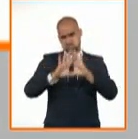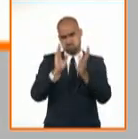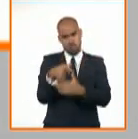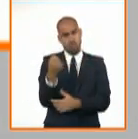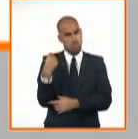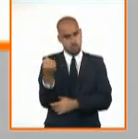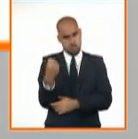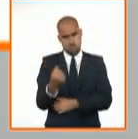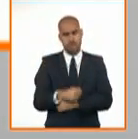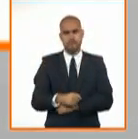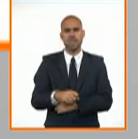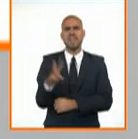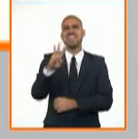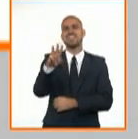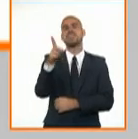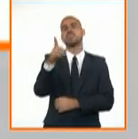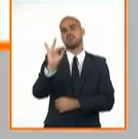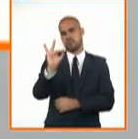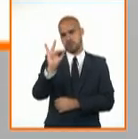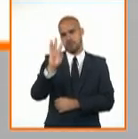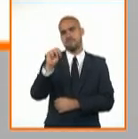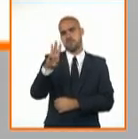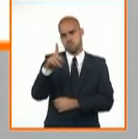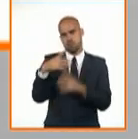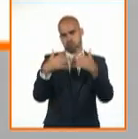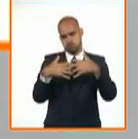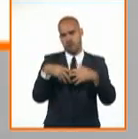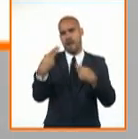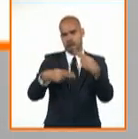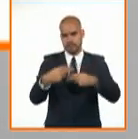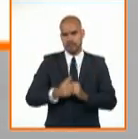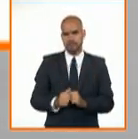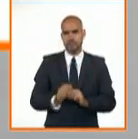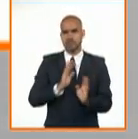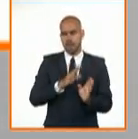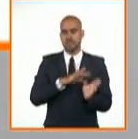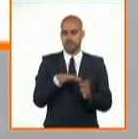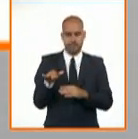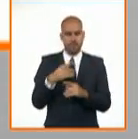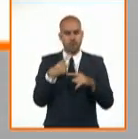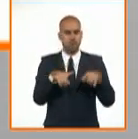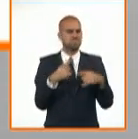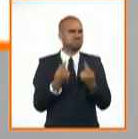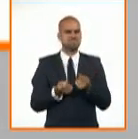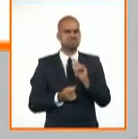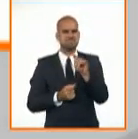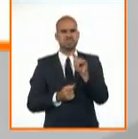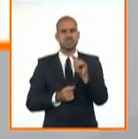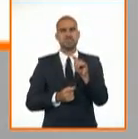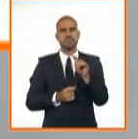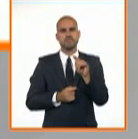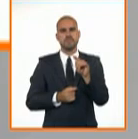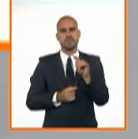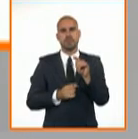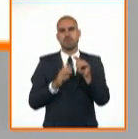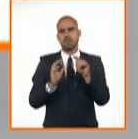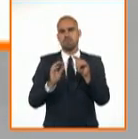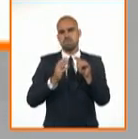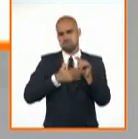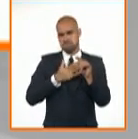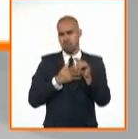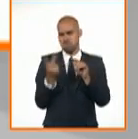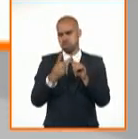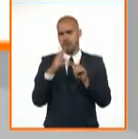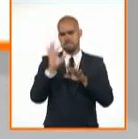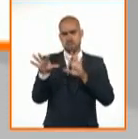que tiene 317 de agua después tenemos el bloque de césped de dos unidad de 158